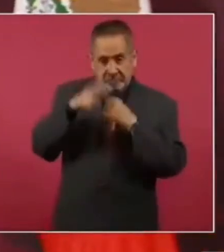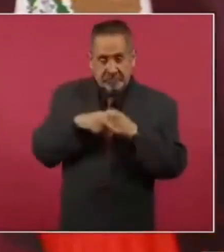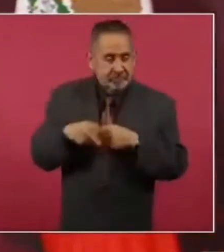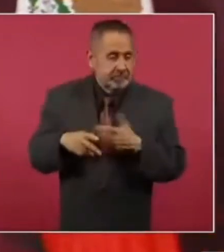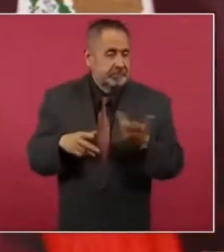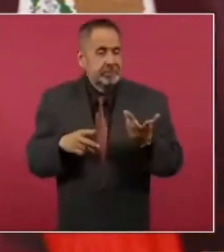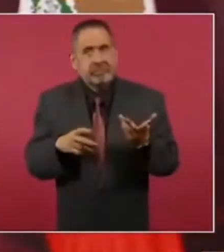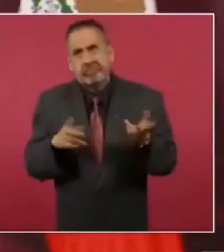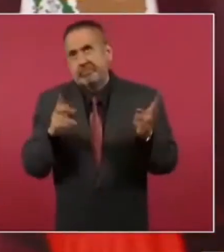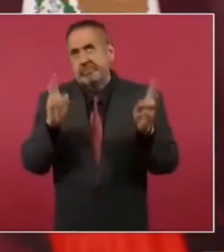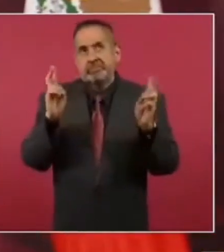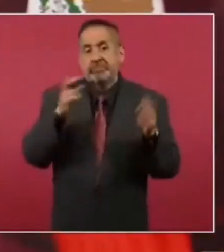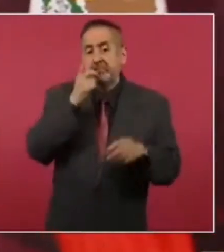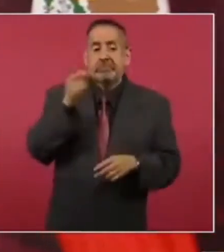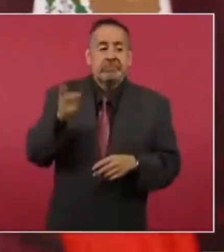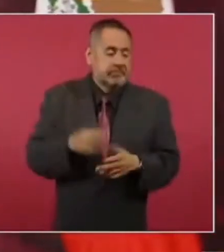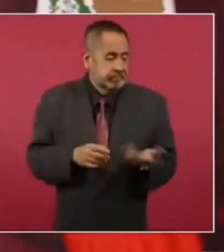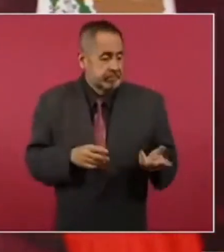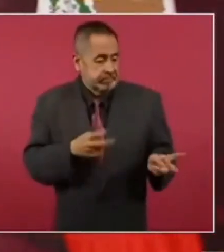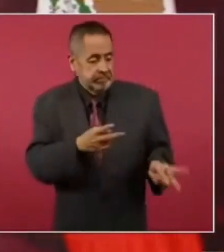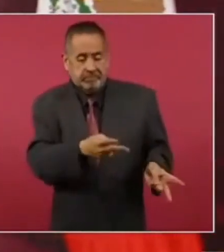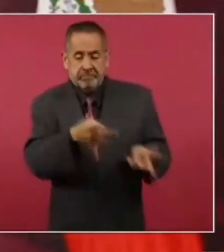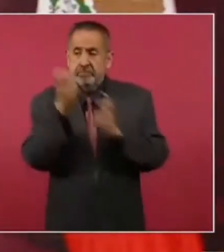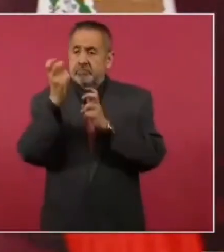o justificando